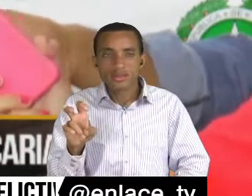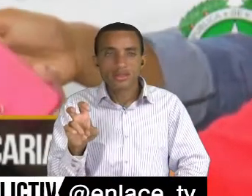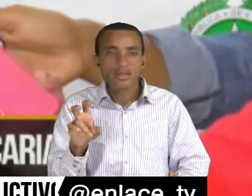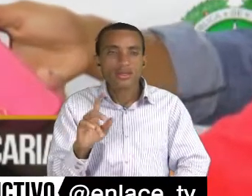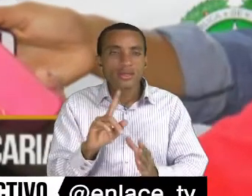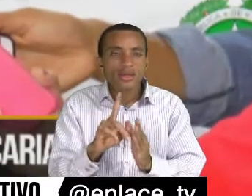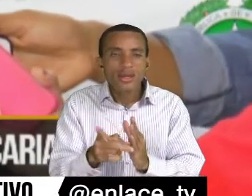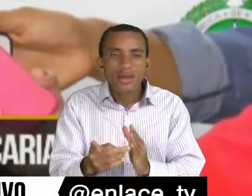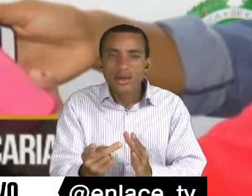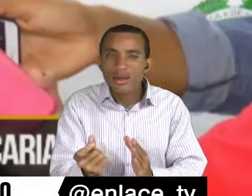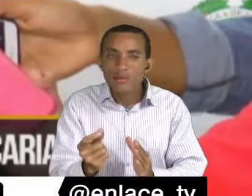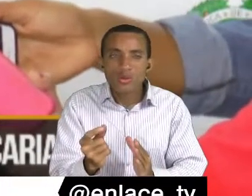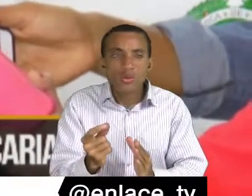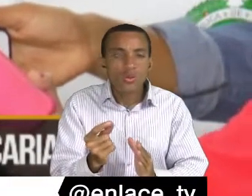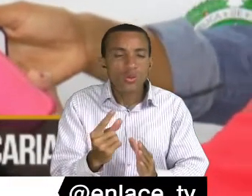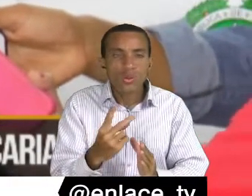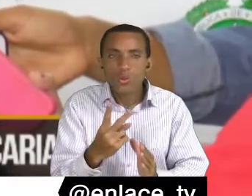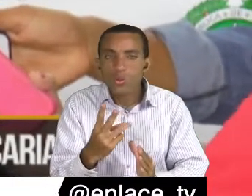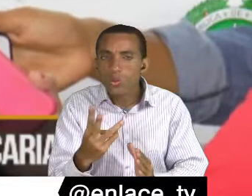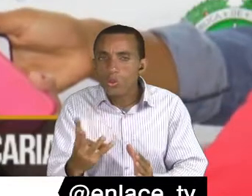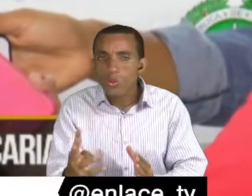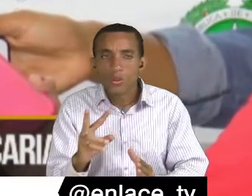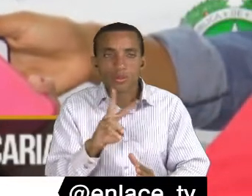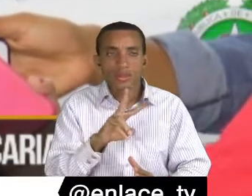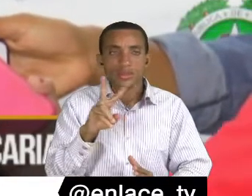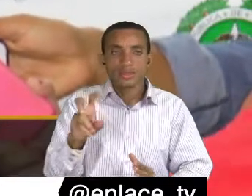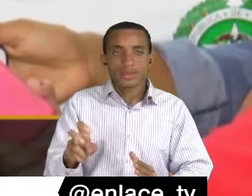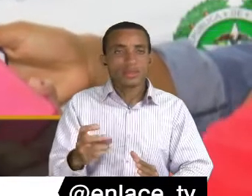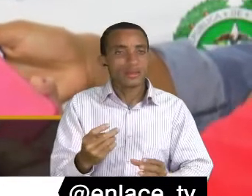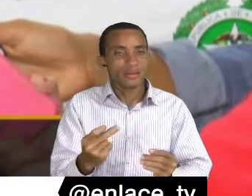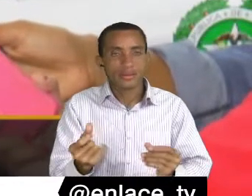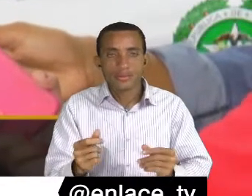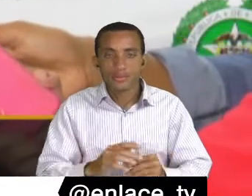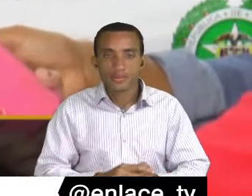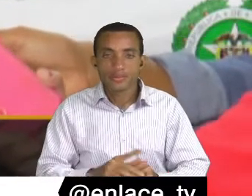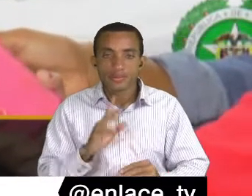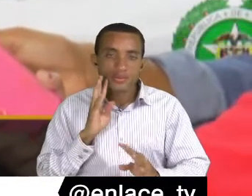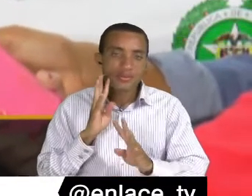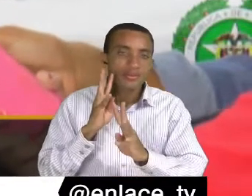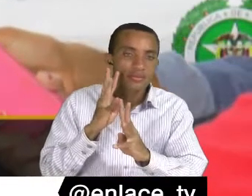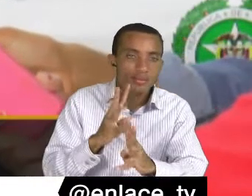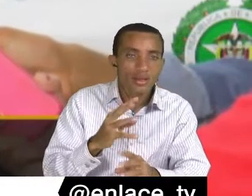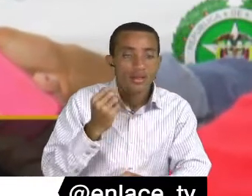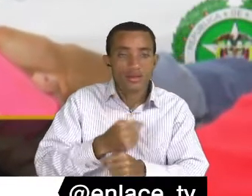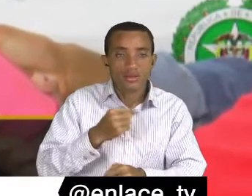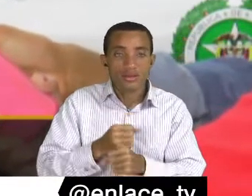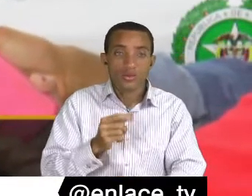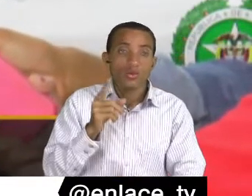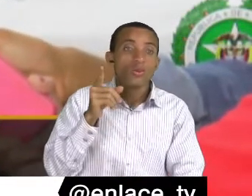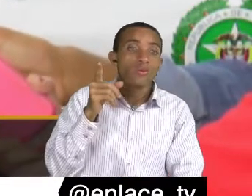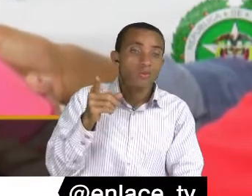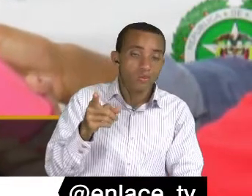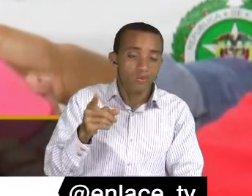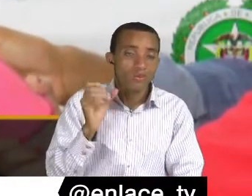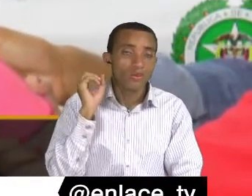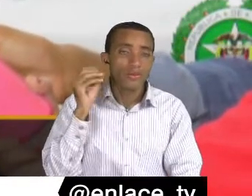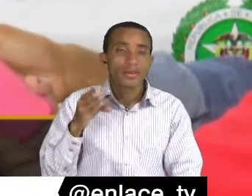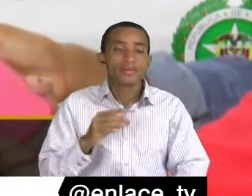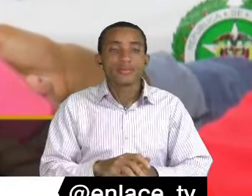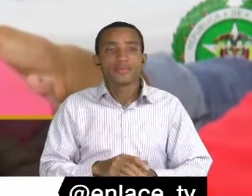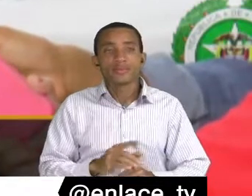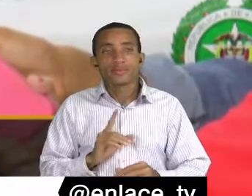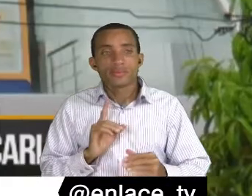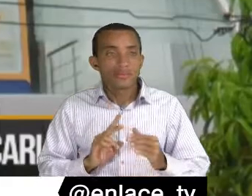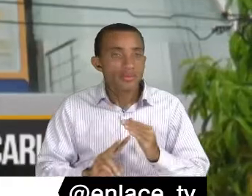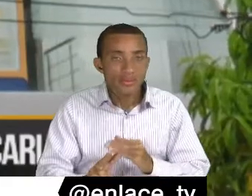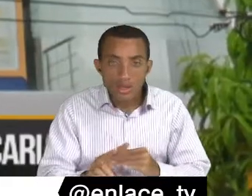27 segundos, desde que ingresan hasta que llegan a los funcionarios del banco, 27 segundos duran en ingresar y salir del